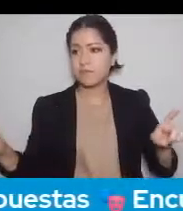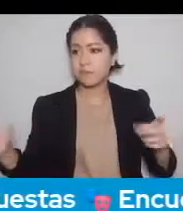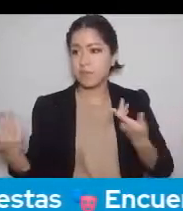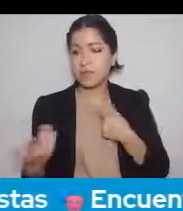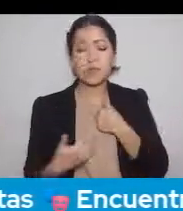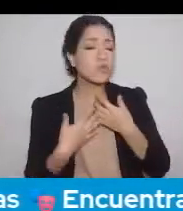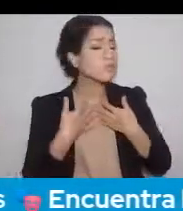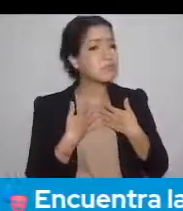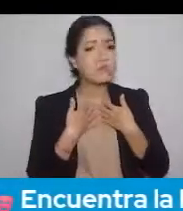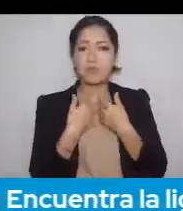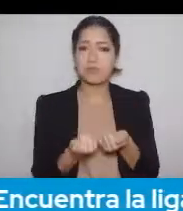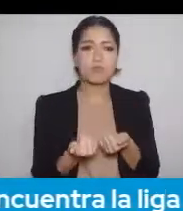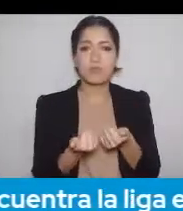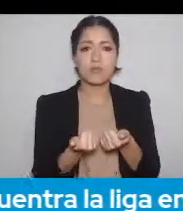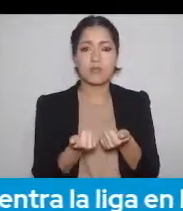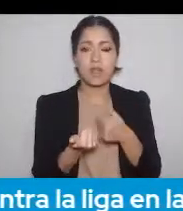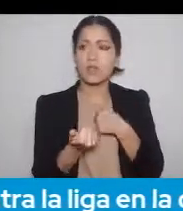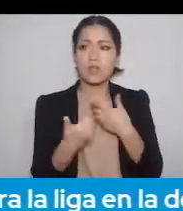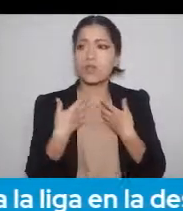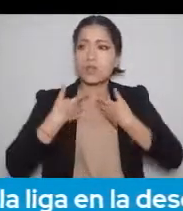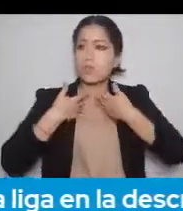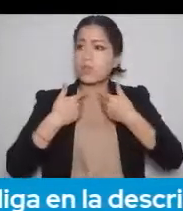No entendí los movimientos de Marte.